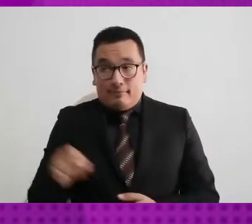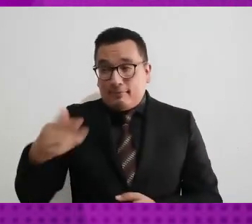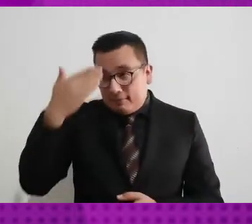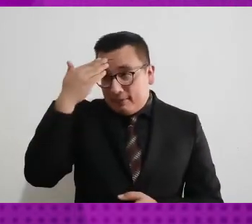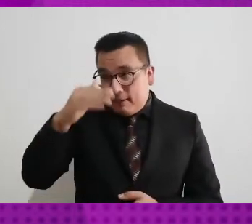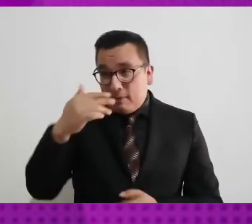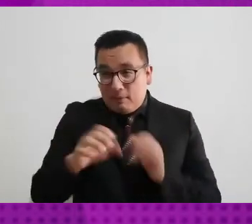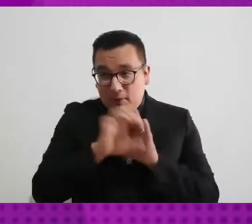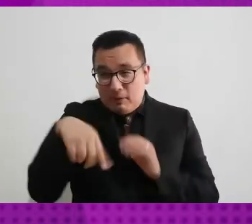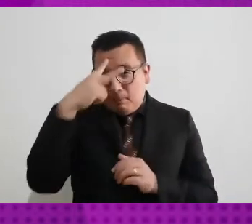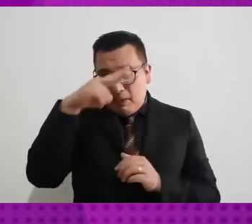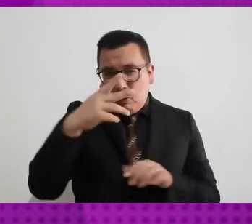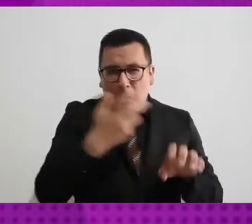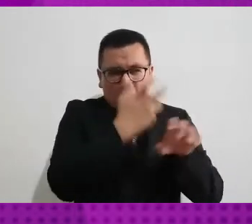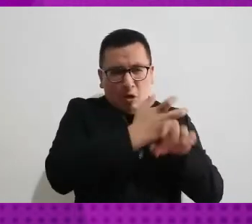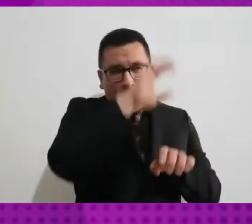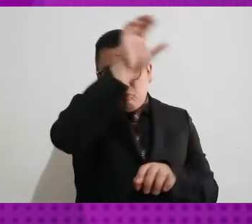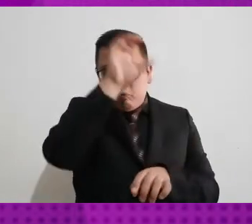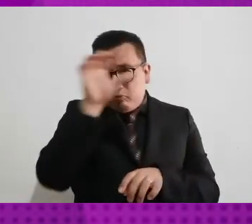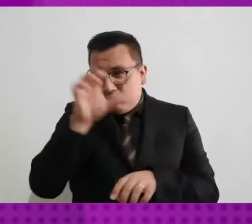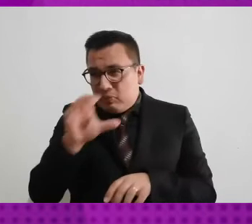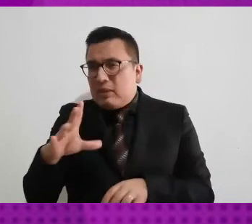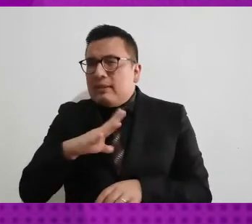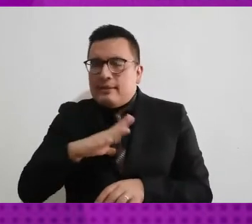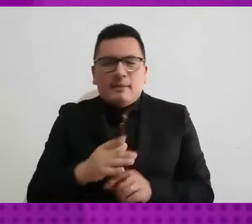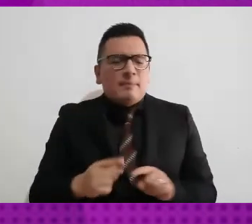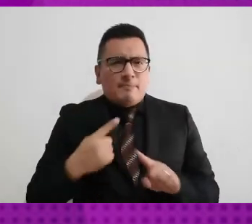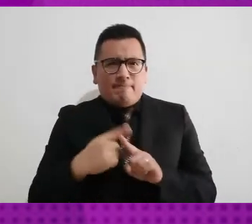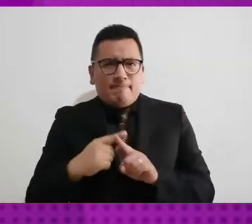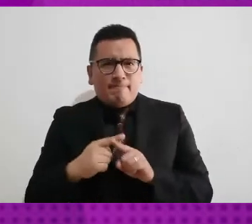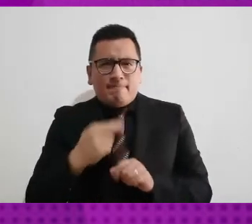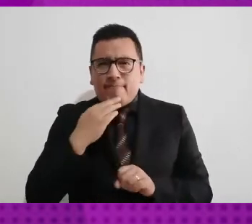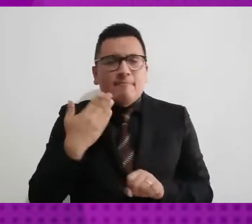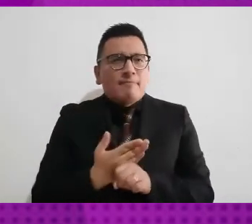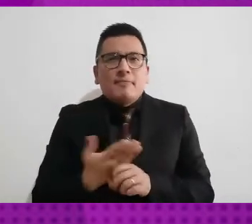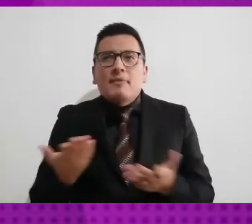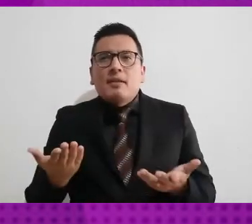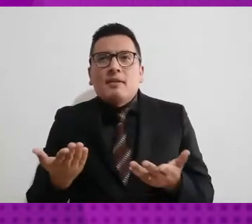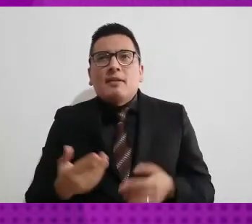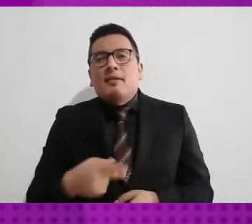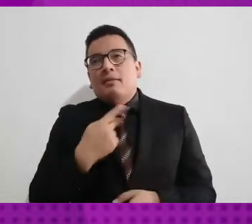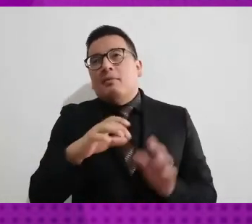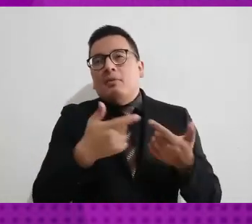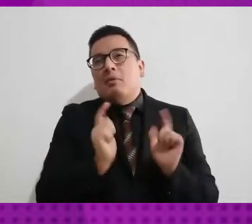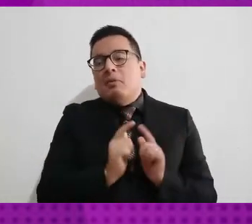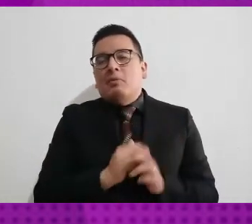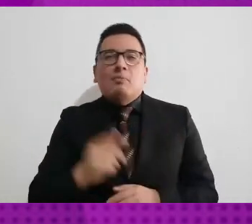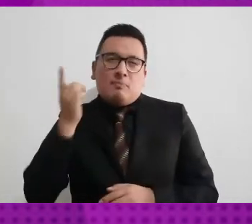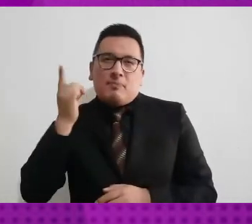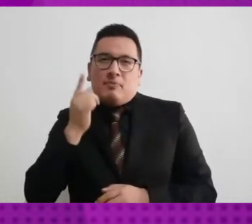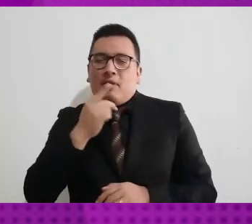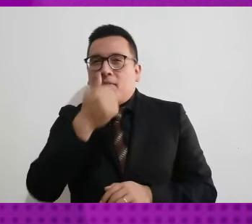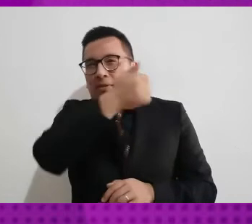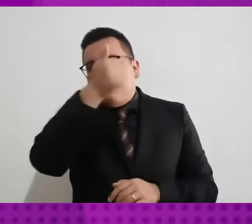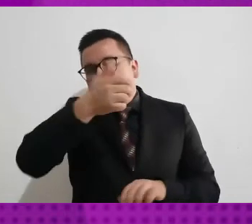de los estados quienes elegían a la autoridad local, al árbitro electoral local, pues eran el Congreso del Estado, que en